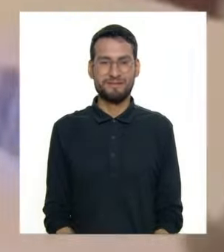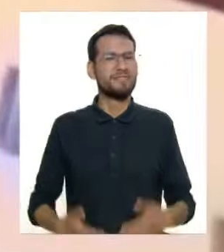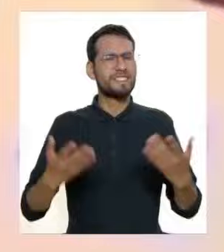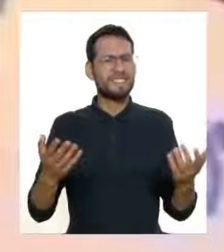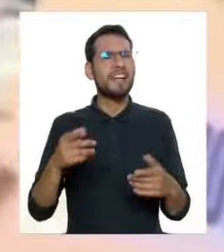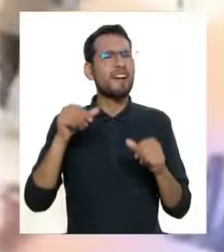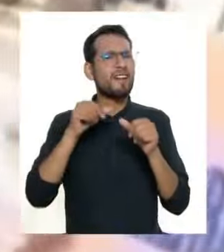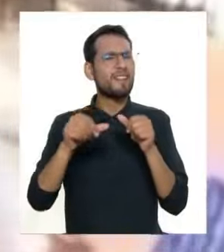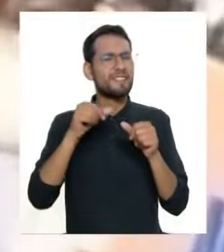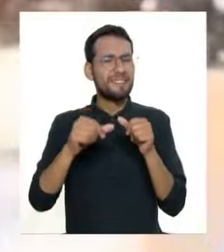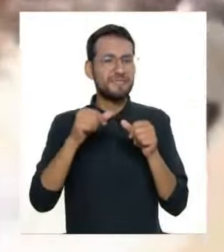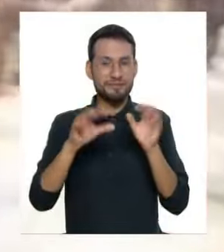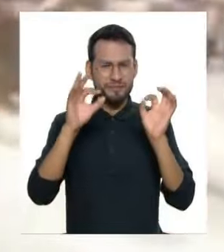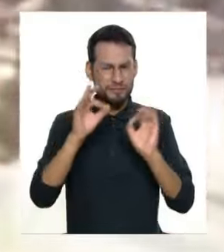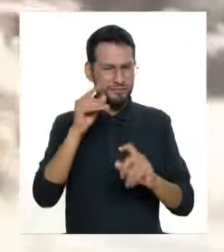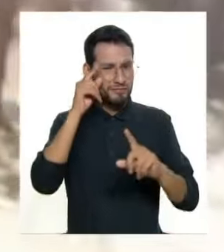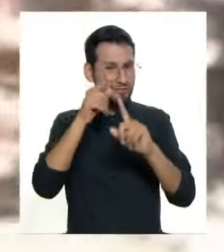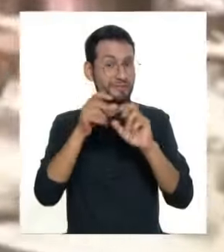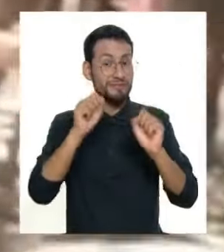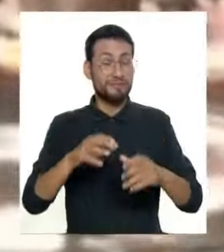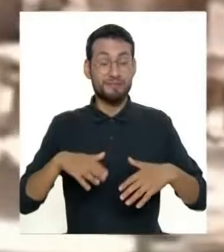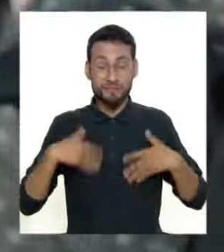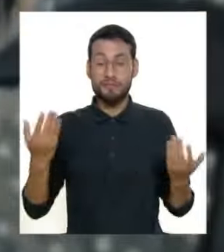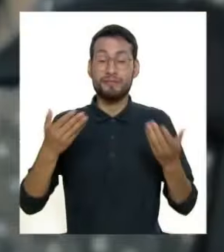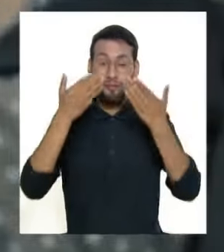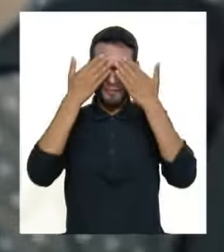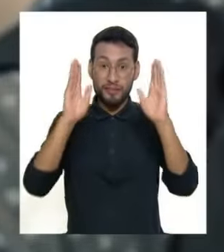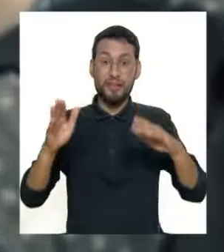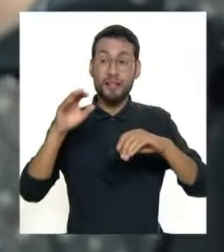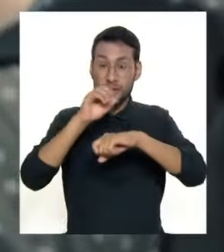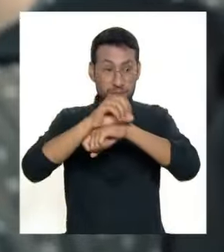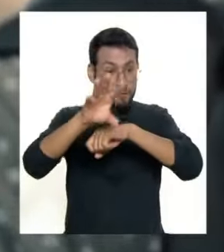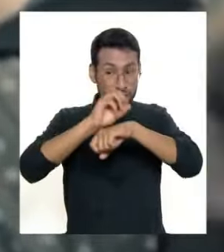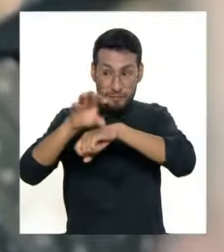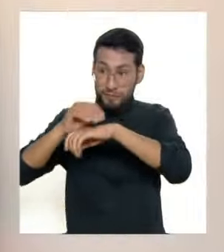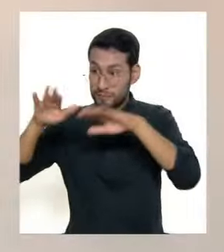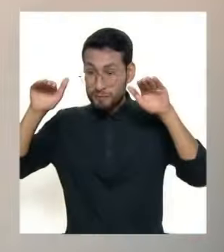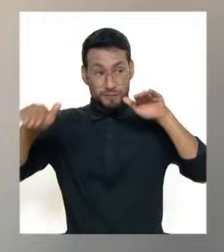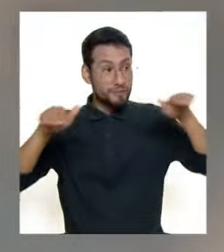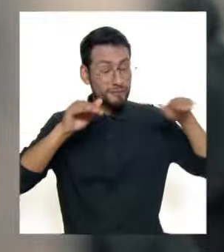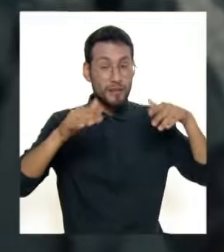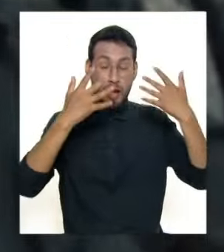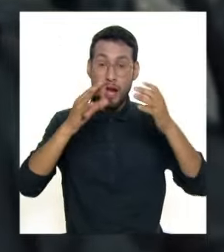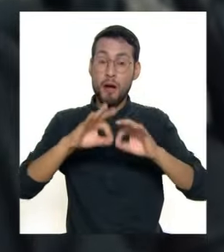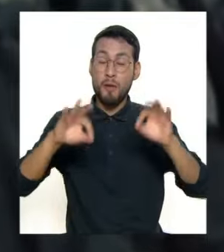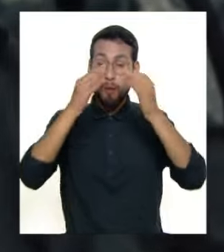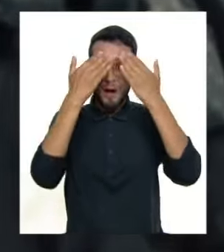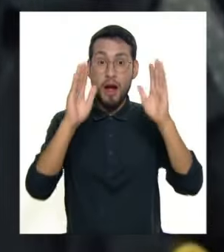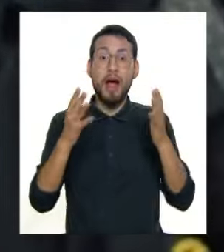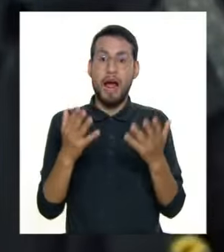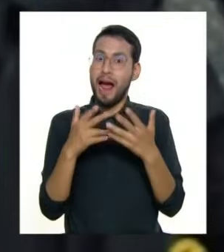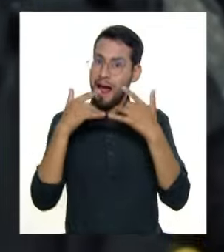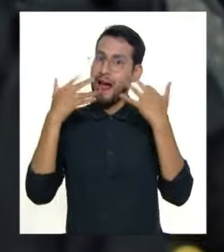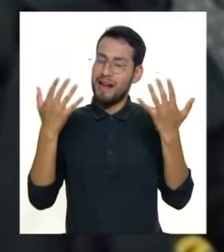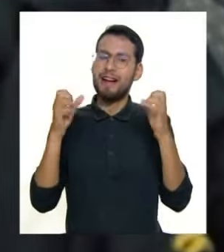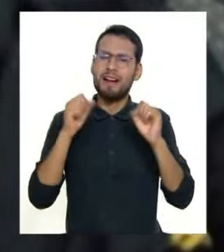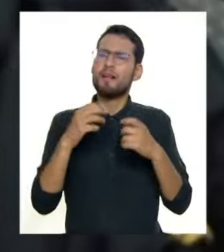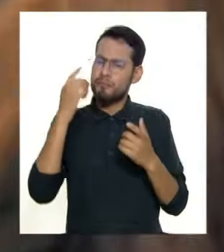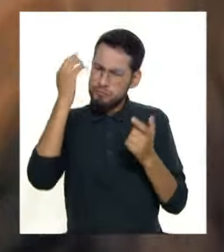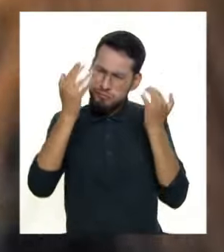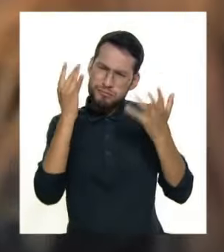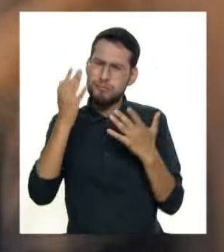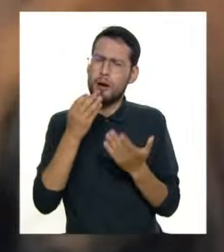Esta fecha se da con la finalidad de visibilizar la importancia de la alegría y sobre todo reflexionar sobre el